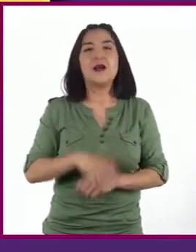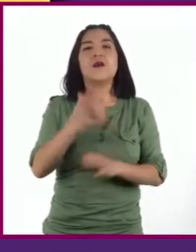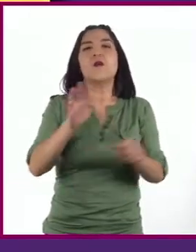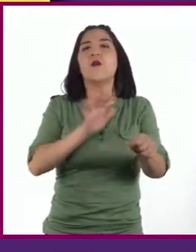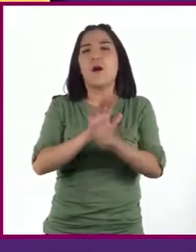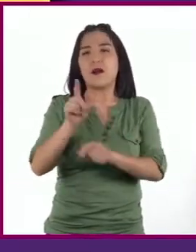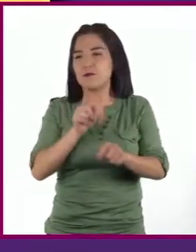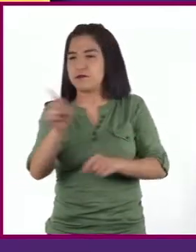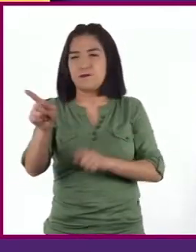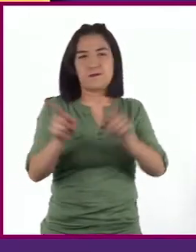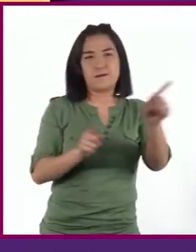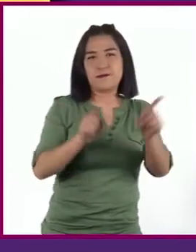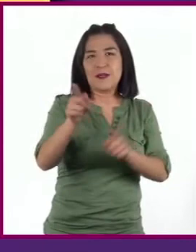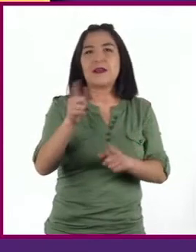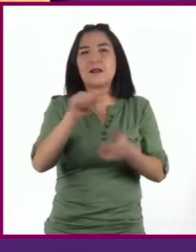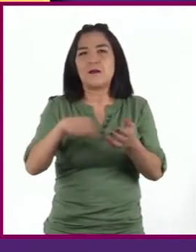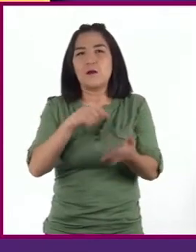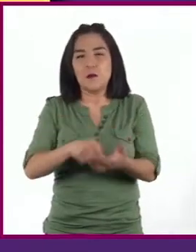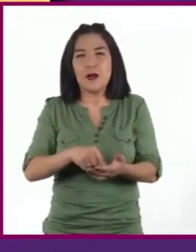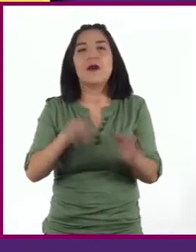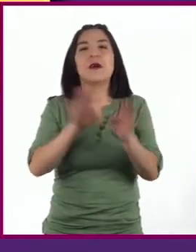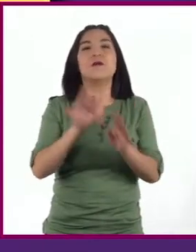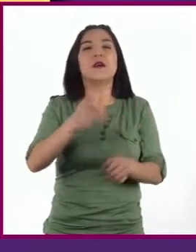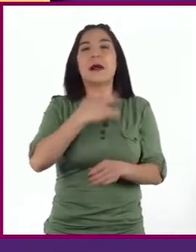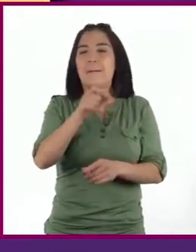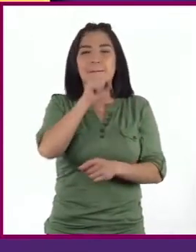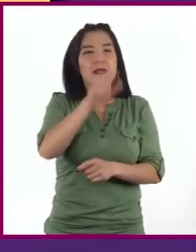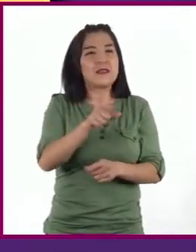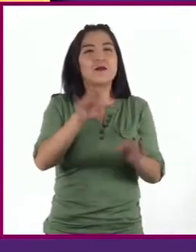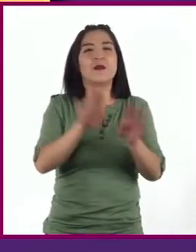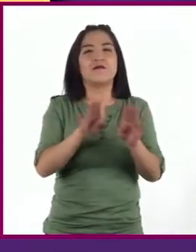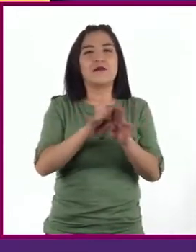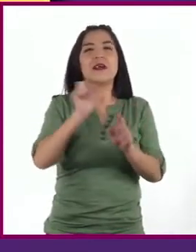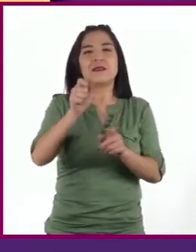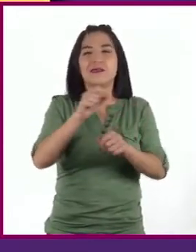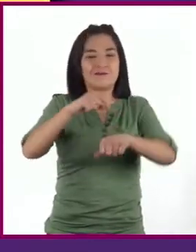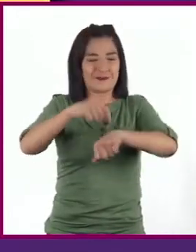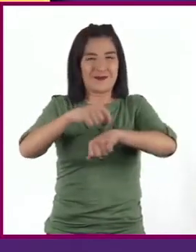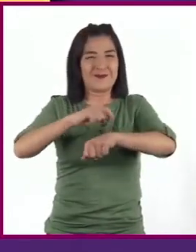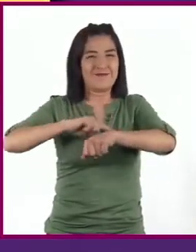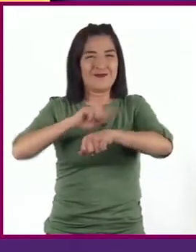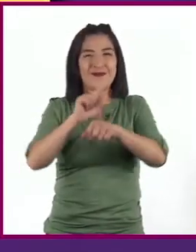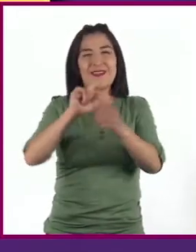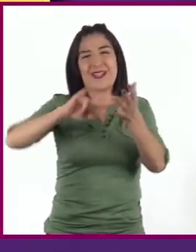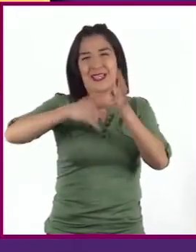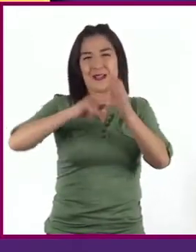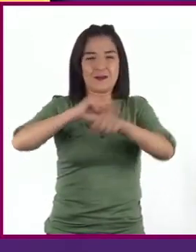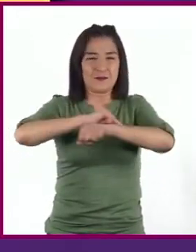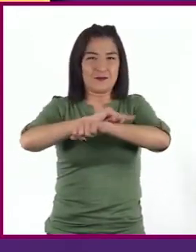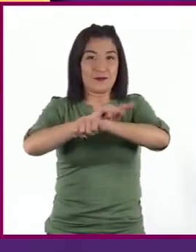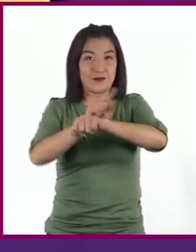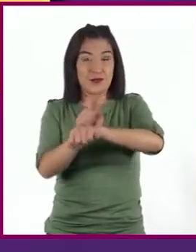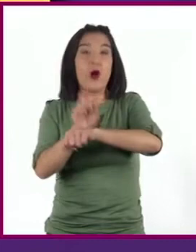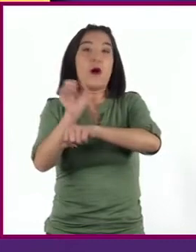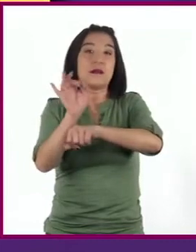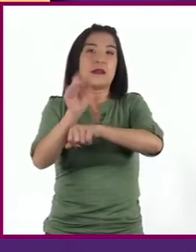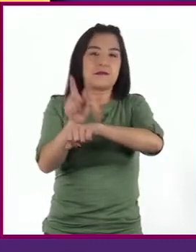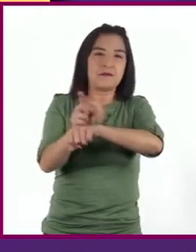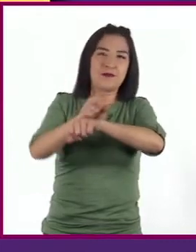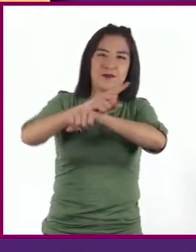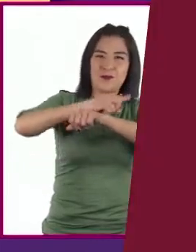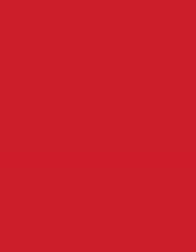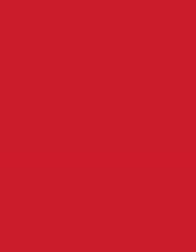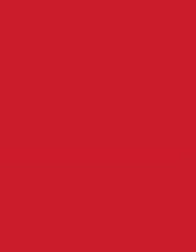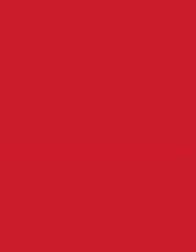sentido de la rotación que puede ser el mismo sentido de las manecillas del reloj o en sentido contrario.